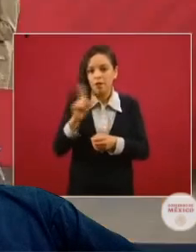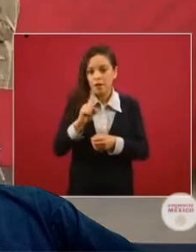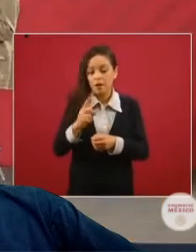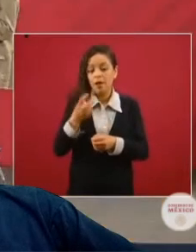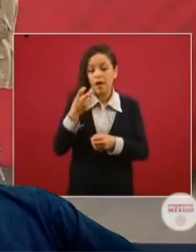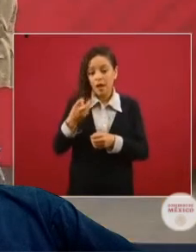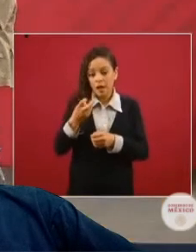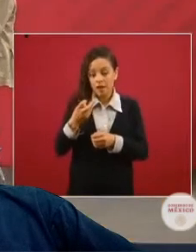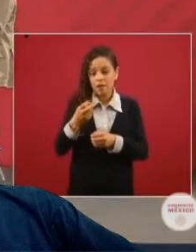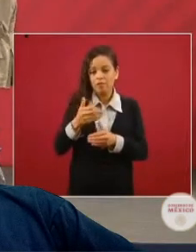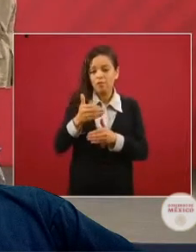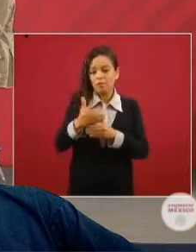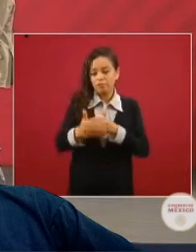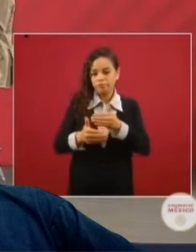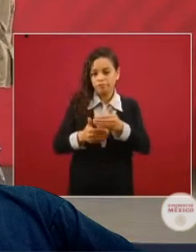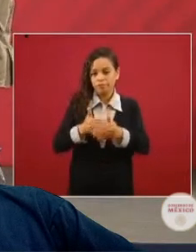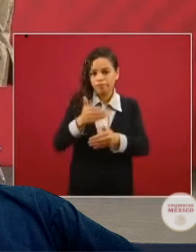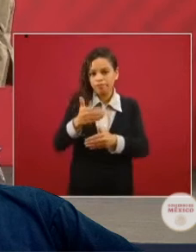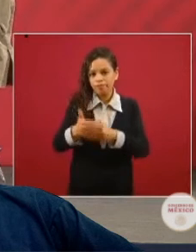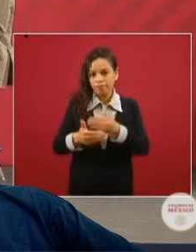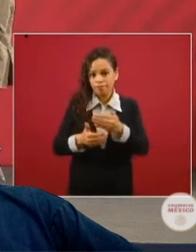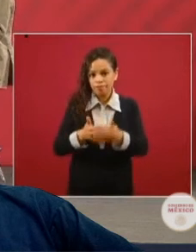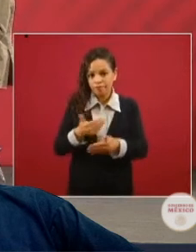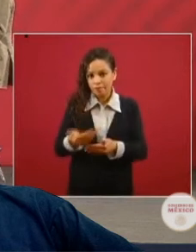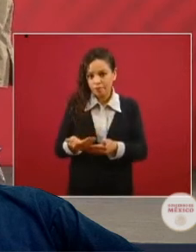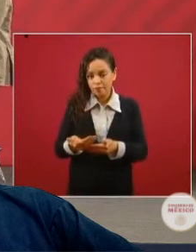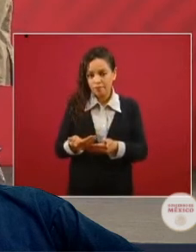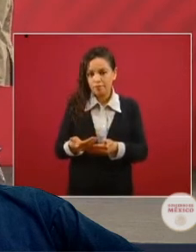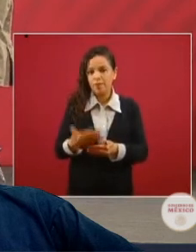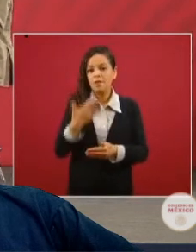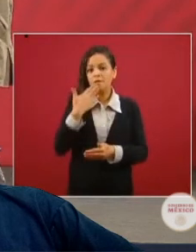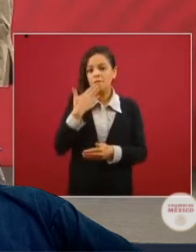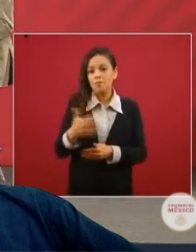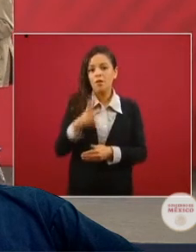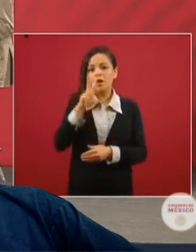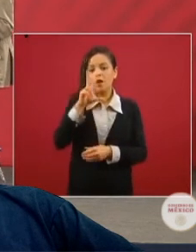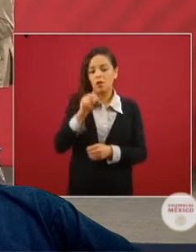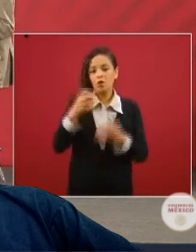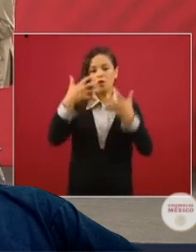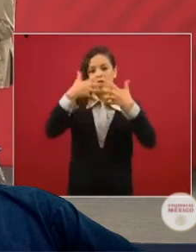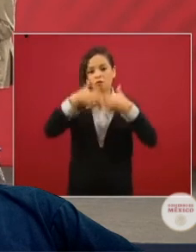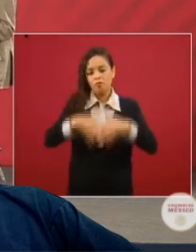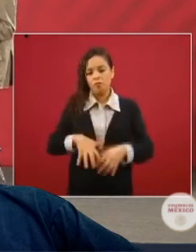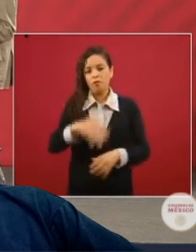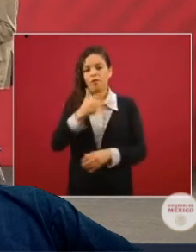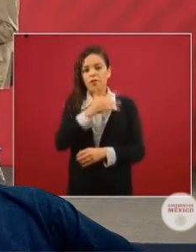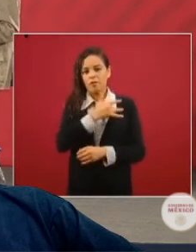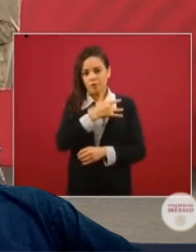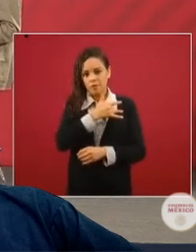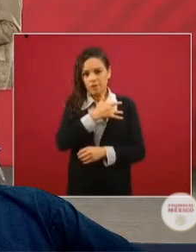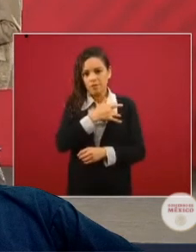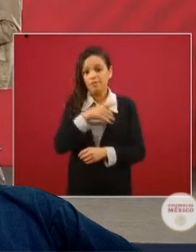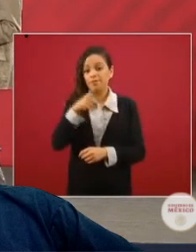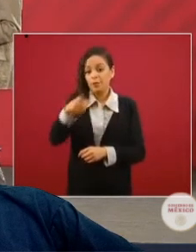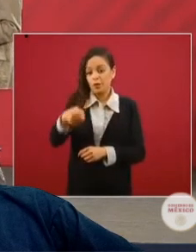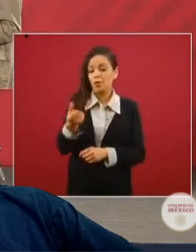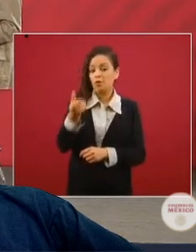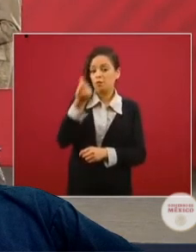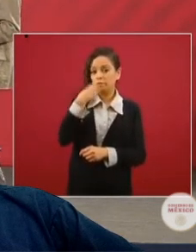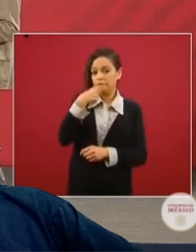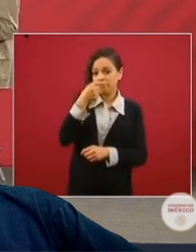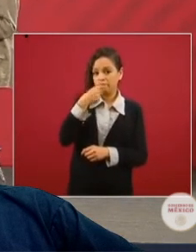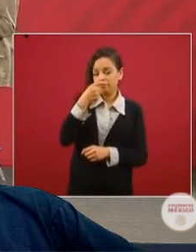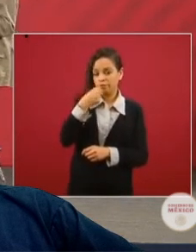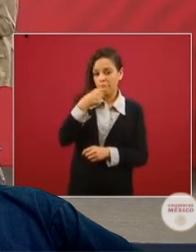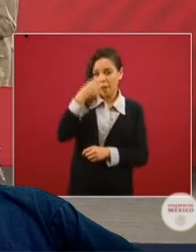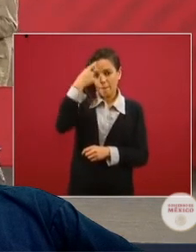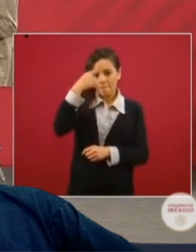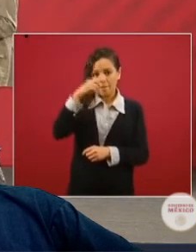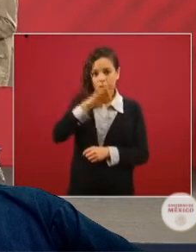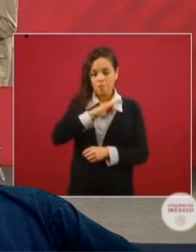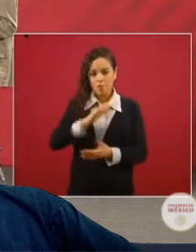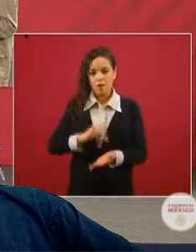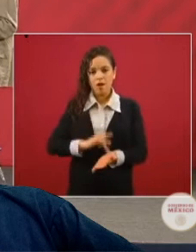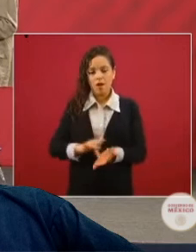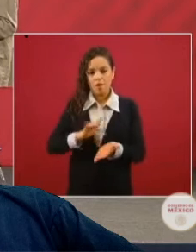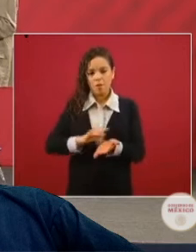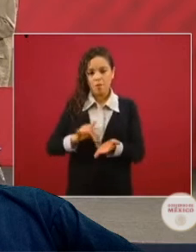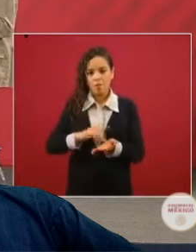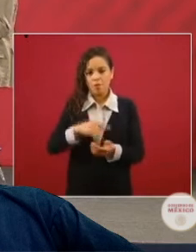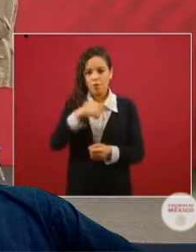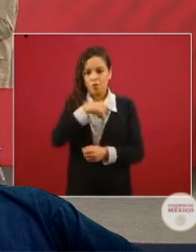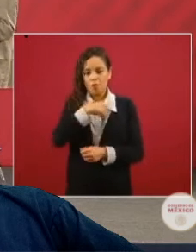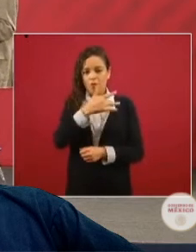empieza a afectar la eficiencia con la que trabaja el corazón, y desde luego tú tomas algunos medicamentos que te ayudan en ese sentido. Sí se